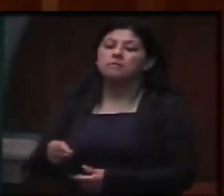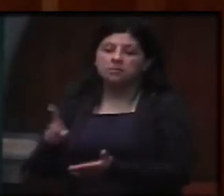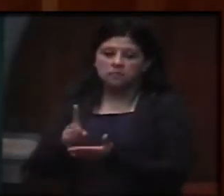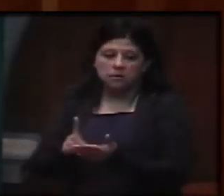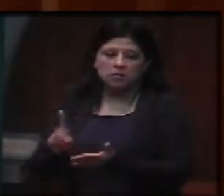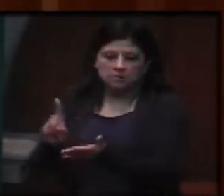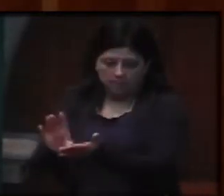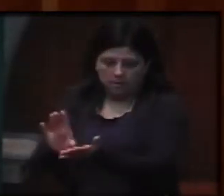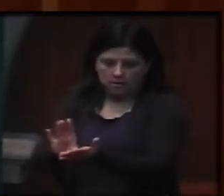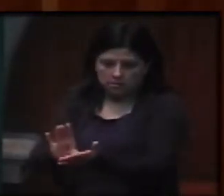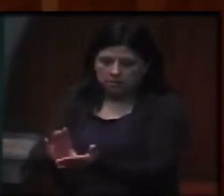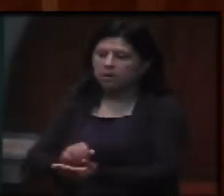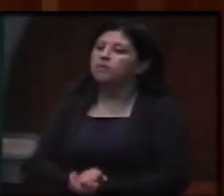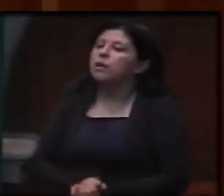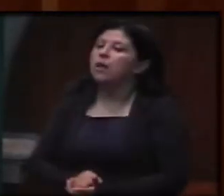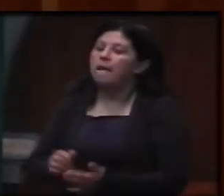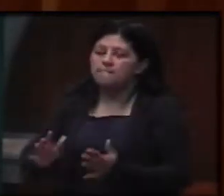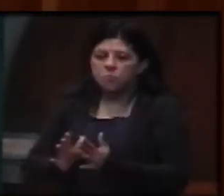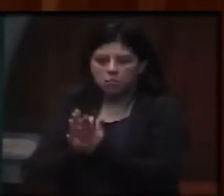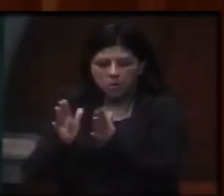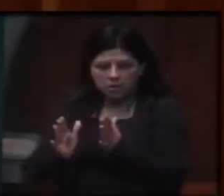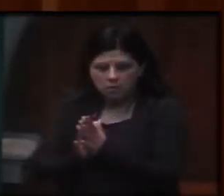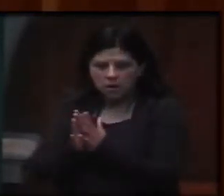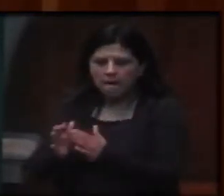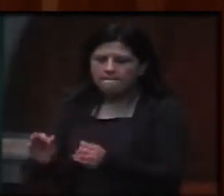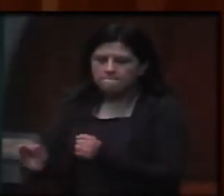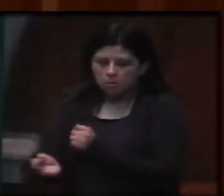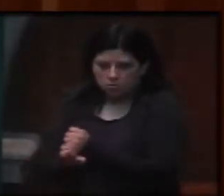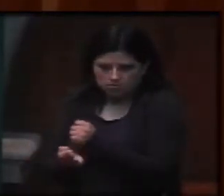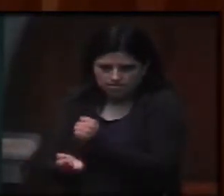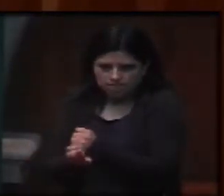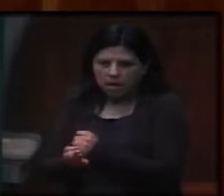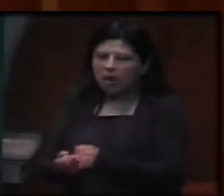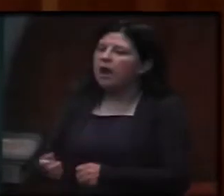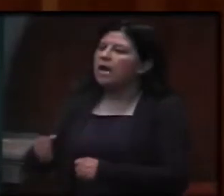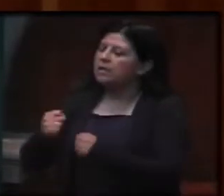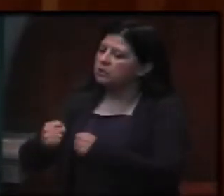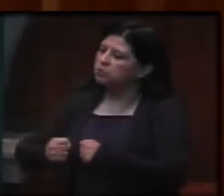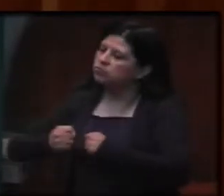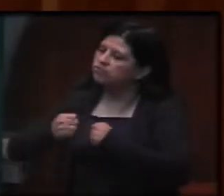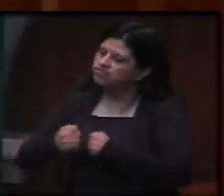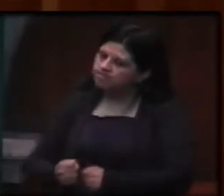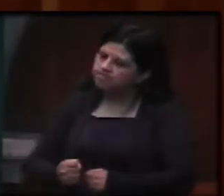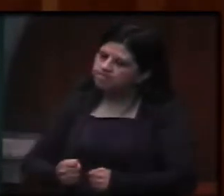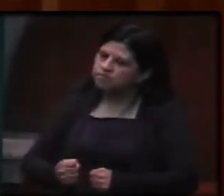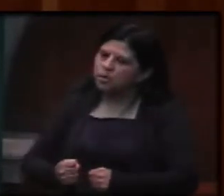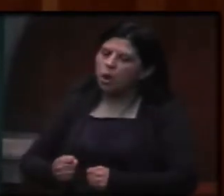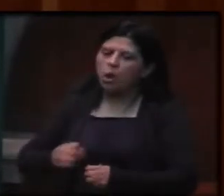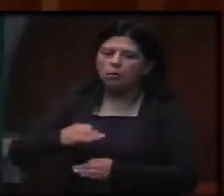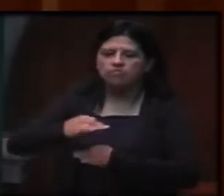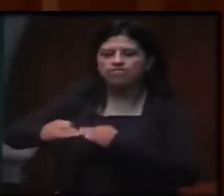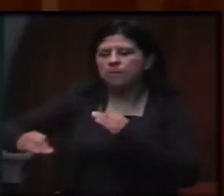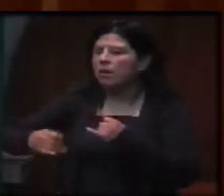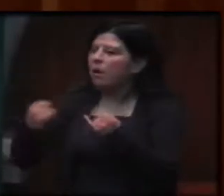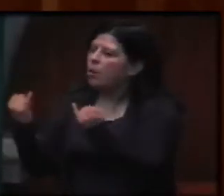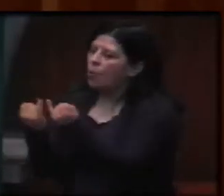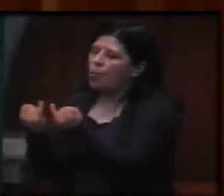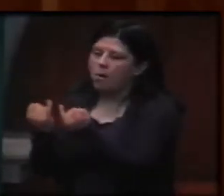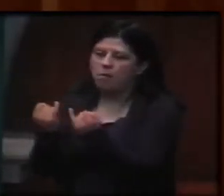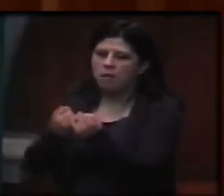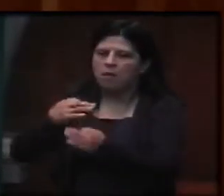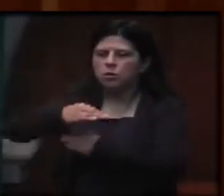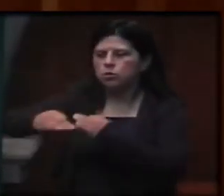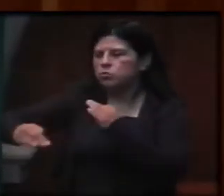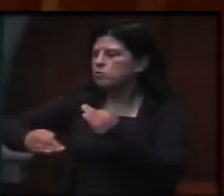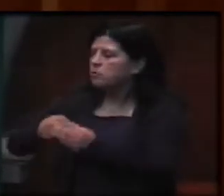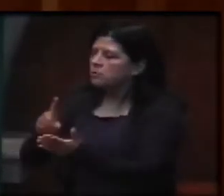de promover, proteger, asegurar el goce pleno y en condiciones de igualdad de todos los